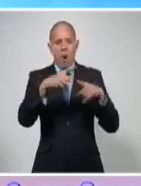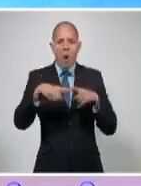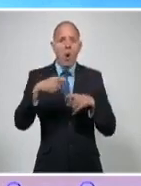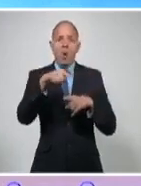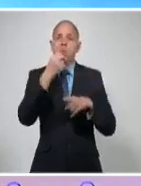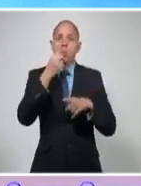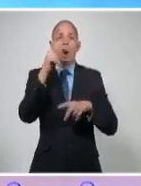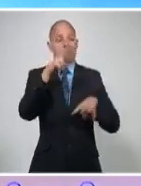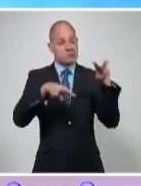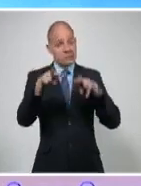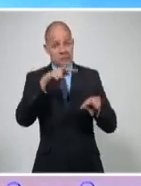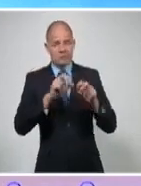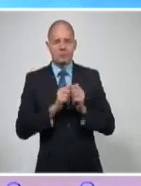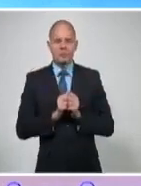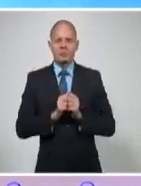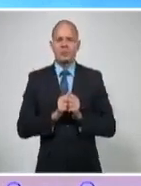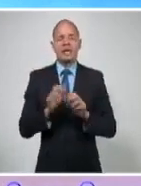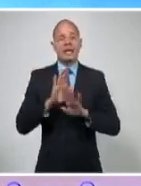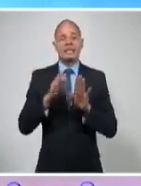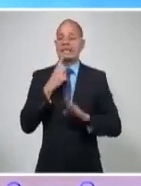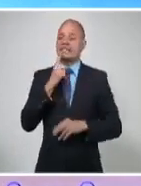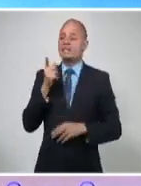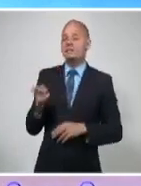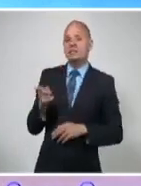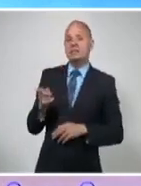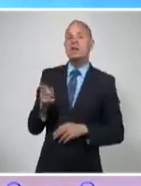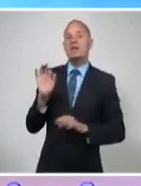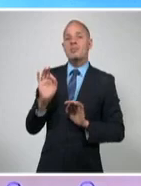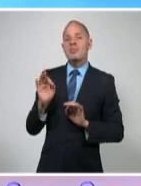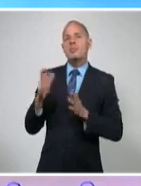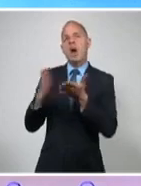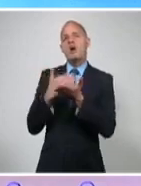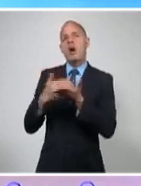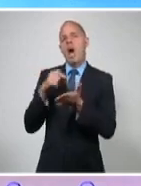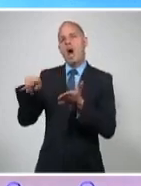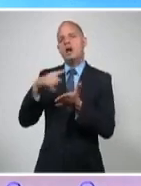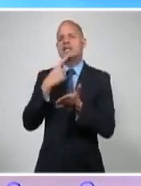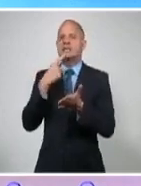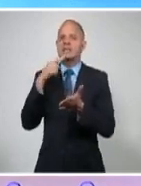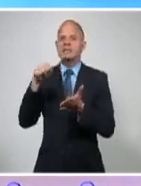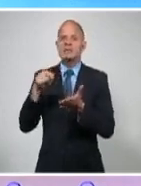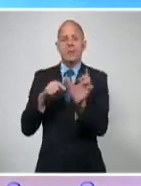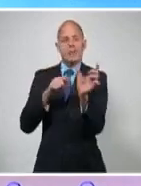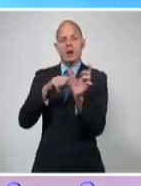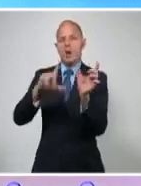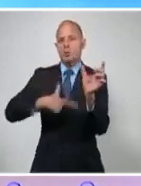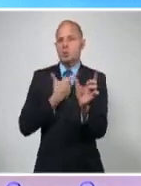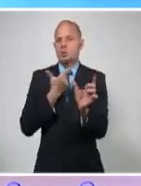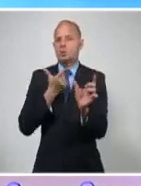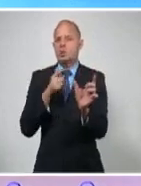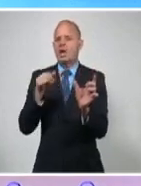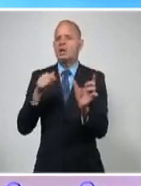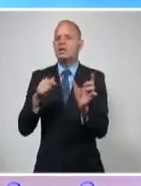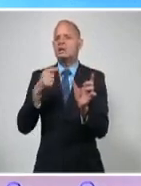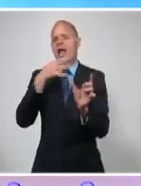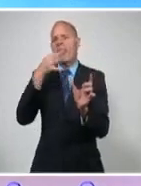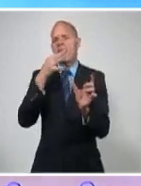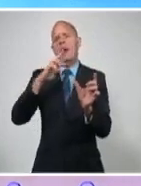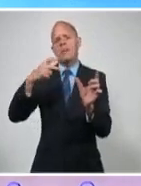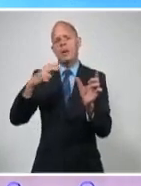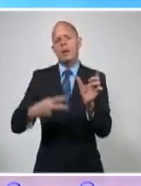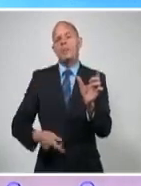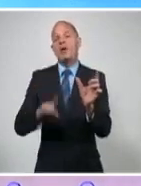cultura se menciona en 21 oportunidades en ese manual. Miren, la imperceptibilidad de estos